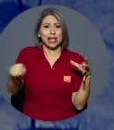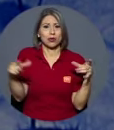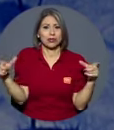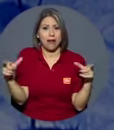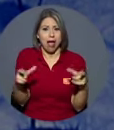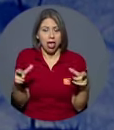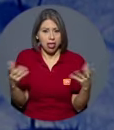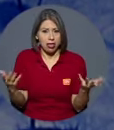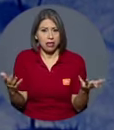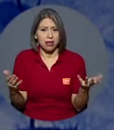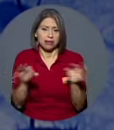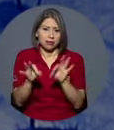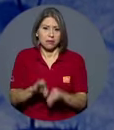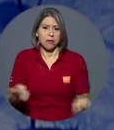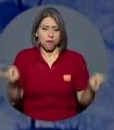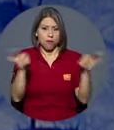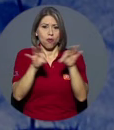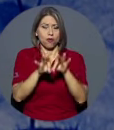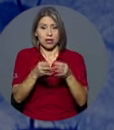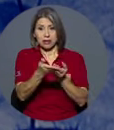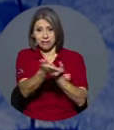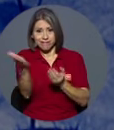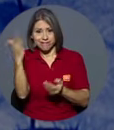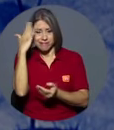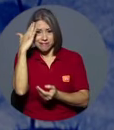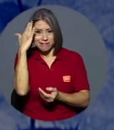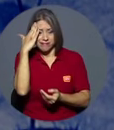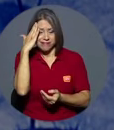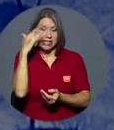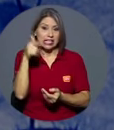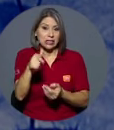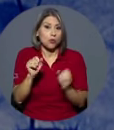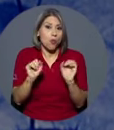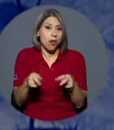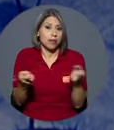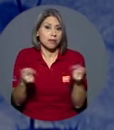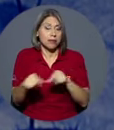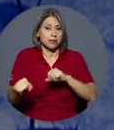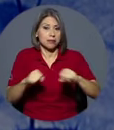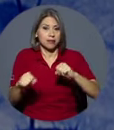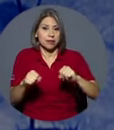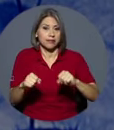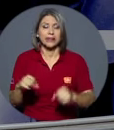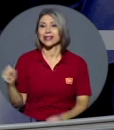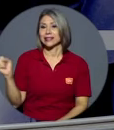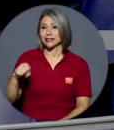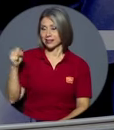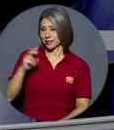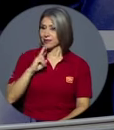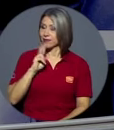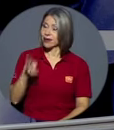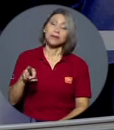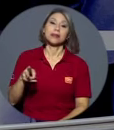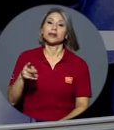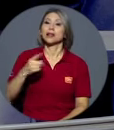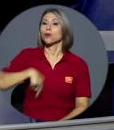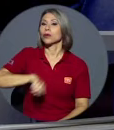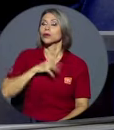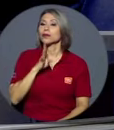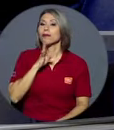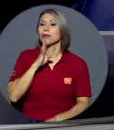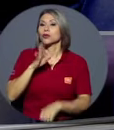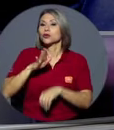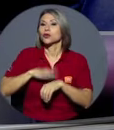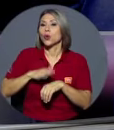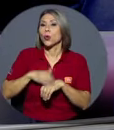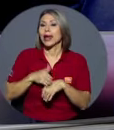pequeño, y pues es importante pues que la gente tenga conciencia de este potencial sísmico. Sí, realmente cuando estamos